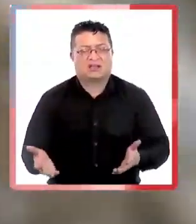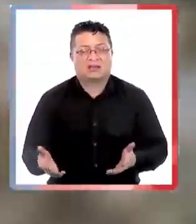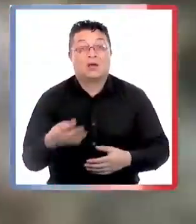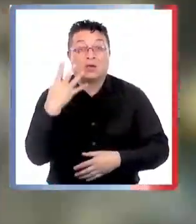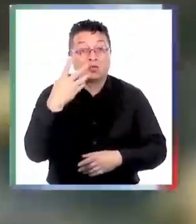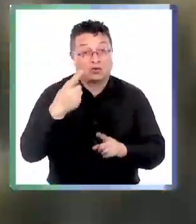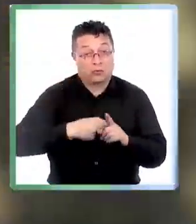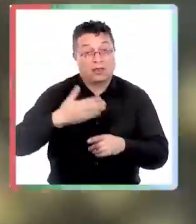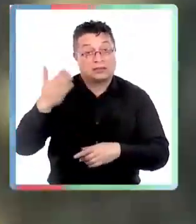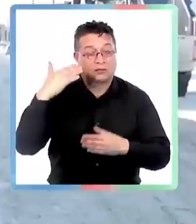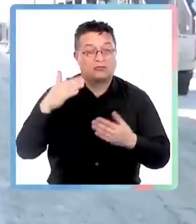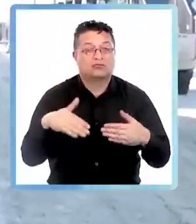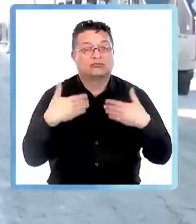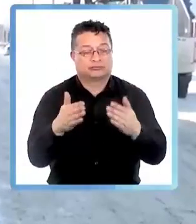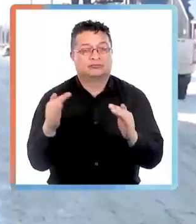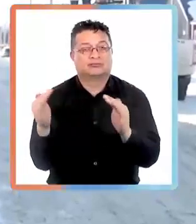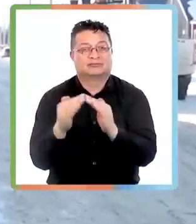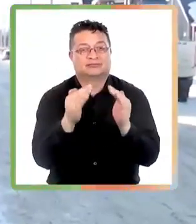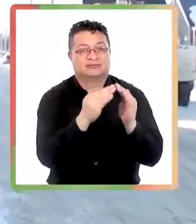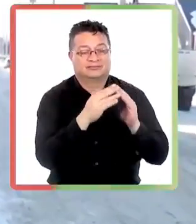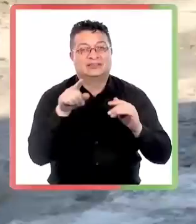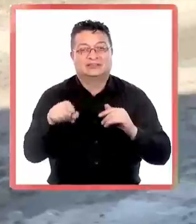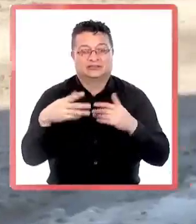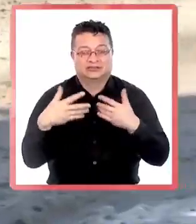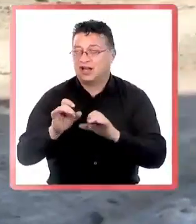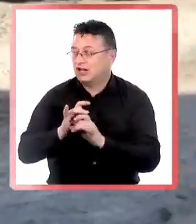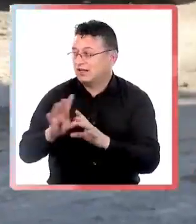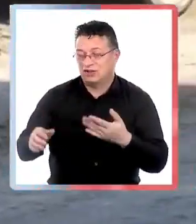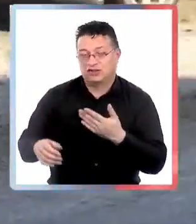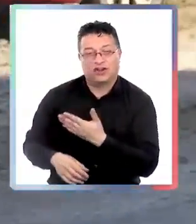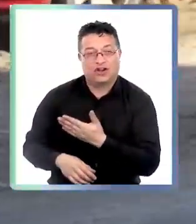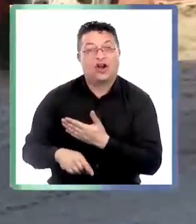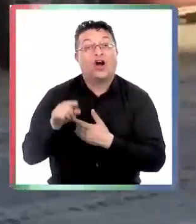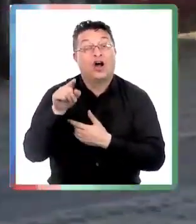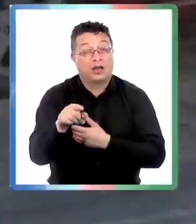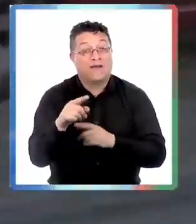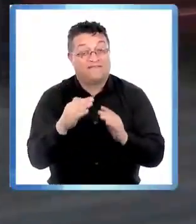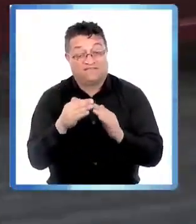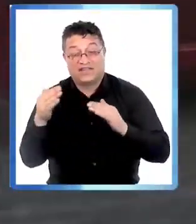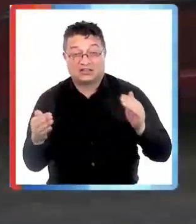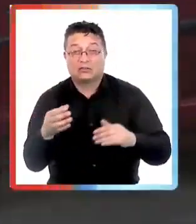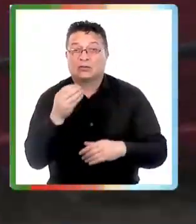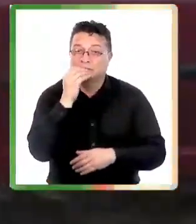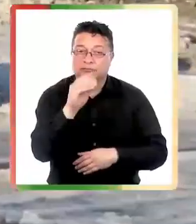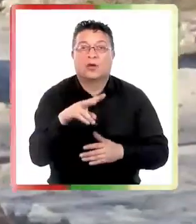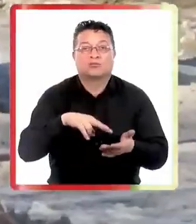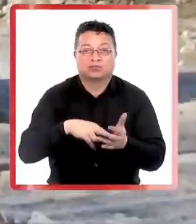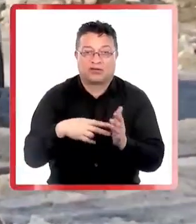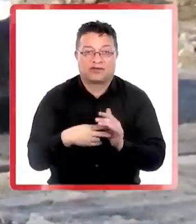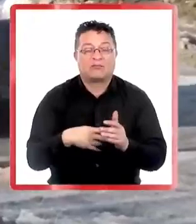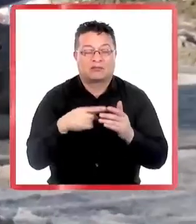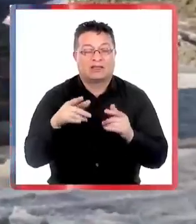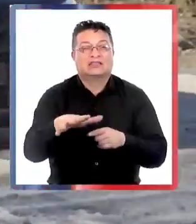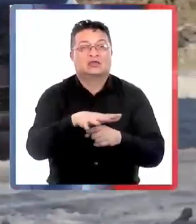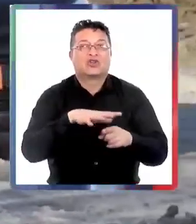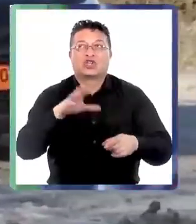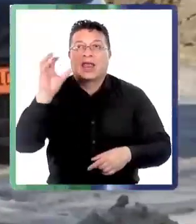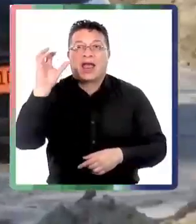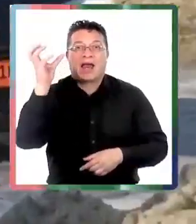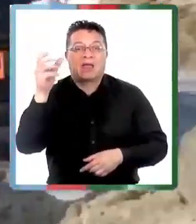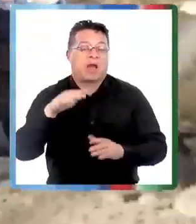calles. Hace 4 meses fueron entregadas las viviendas del loteo Enrique Abello 5 y sus vecinos ya denuncian problemas a raíz de